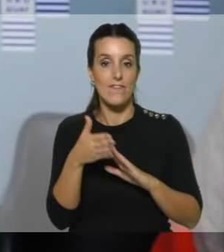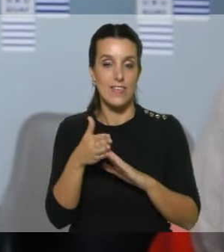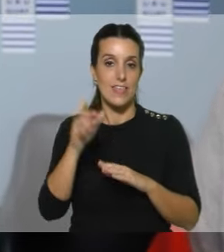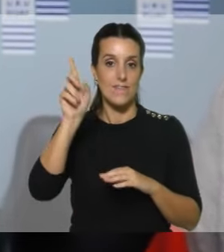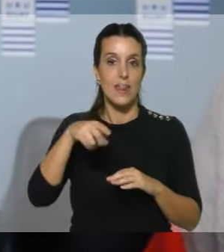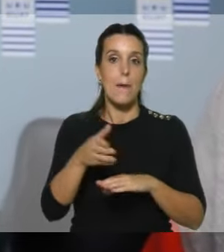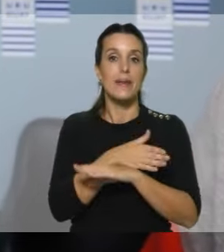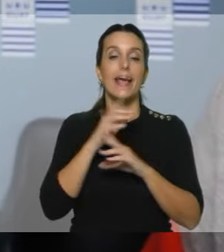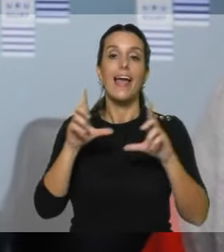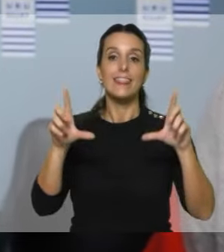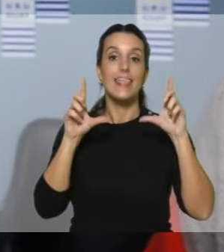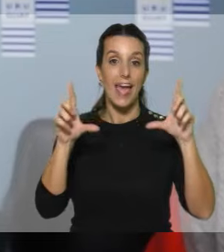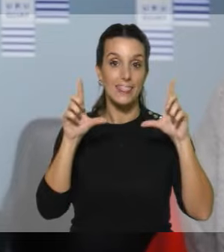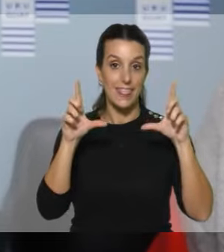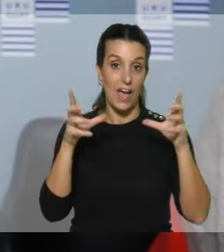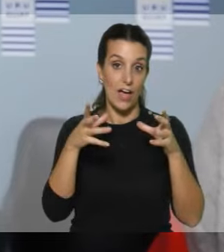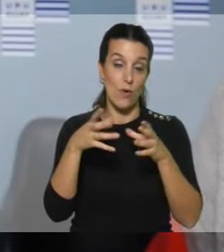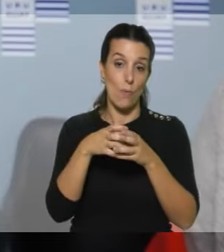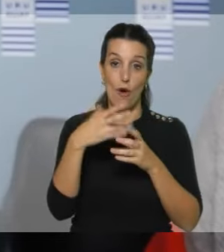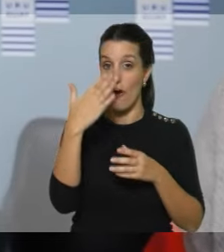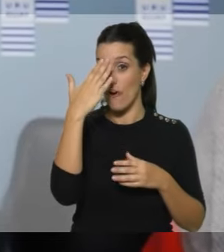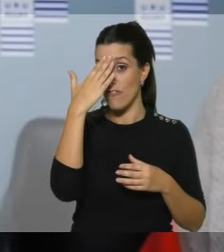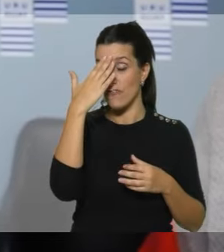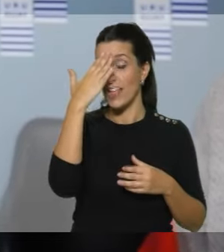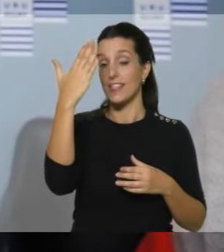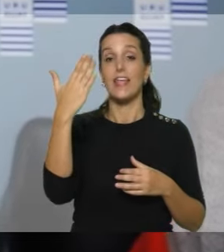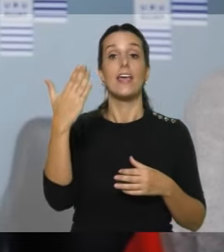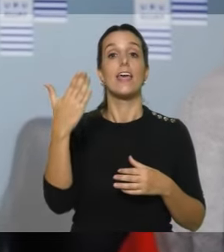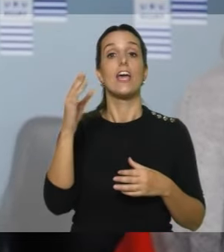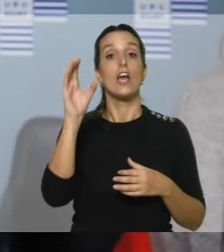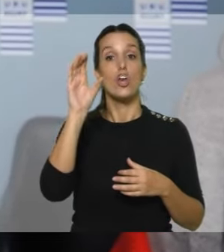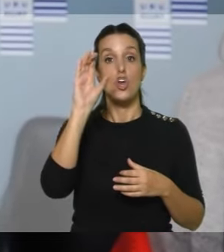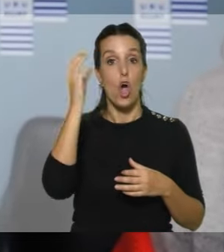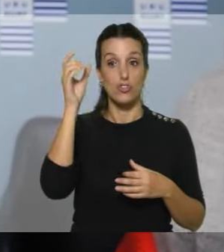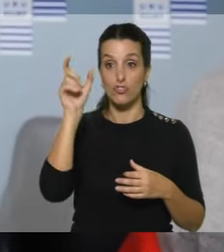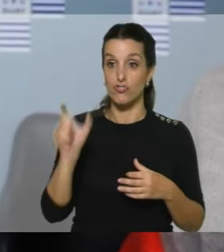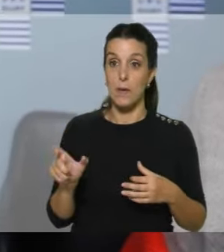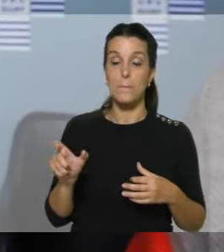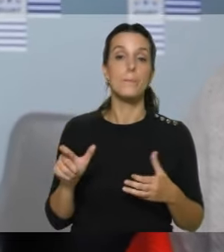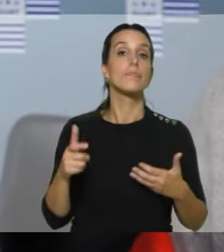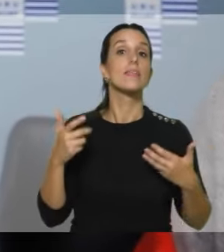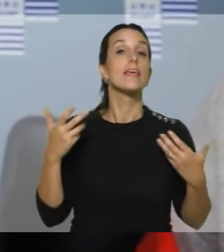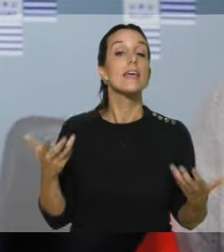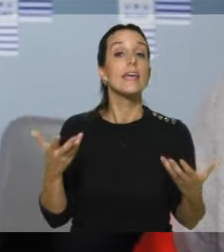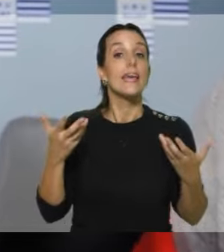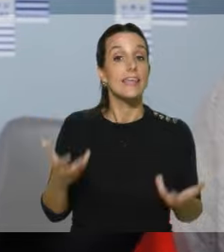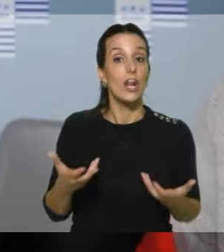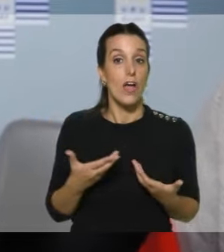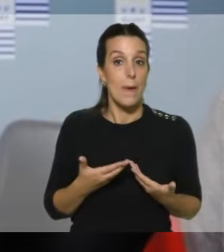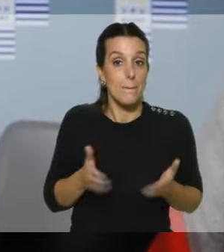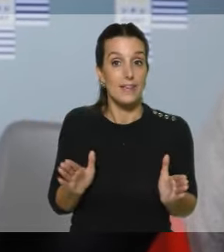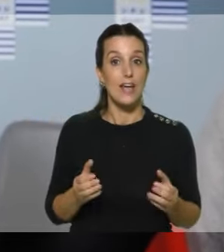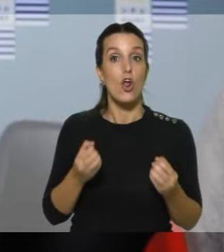de la precandidata frente amplista a la presidencia de la República, Carolina Cose. Quiero empezar